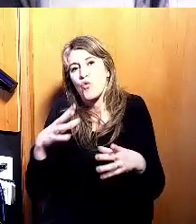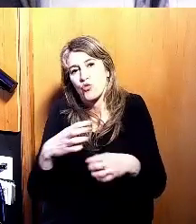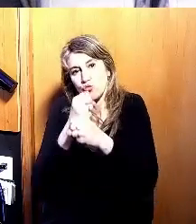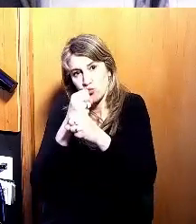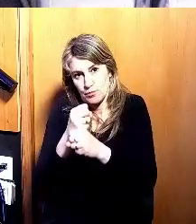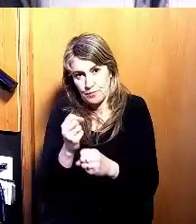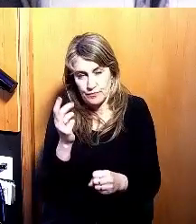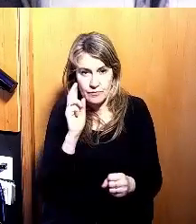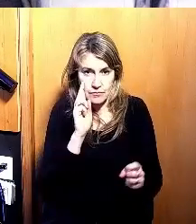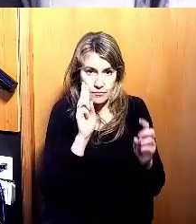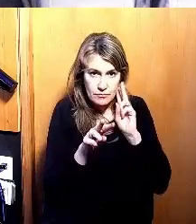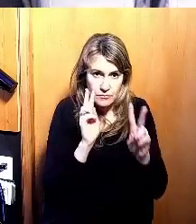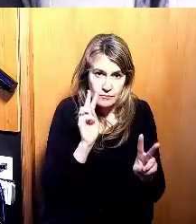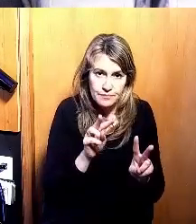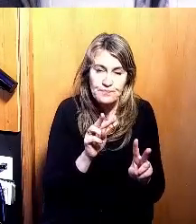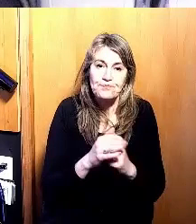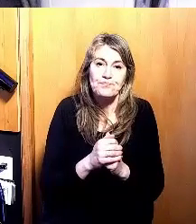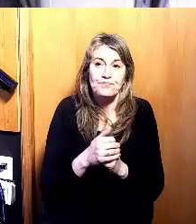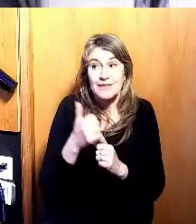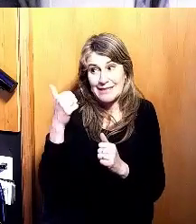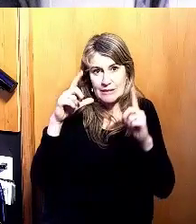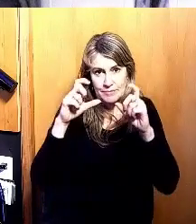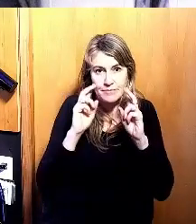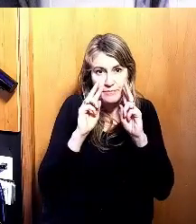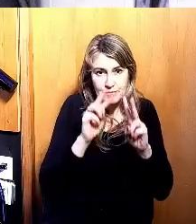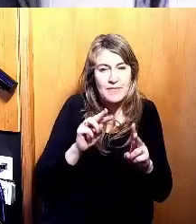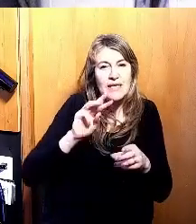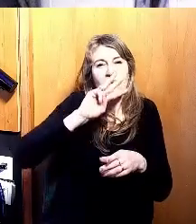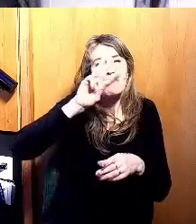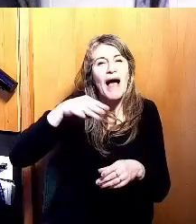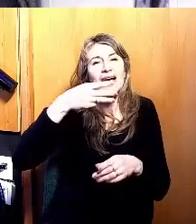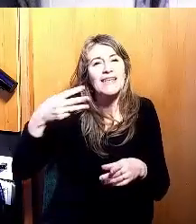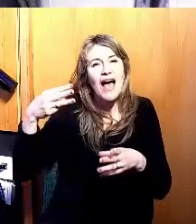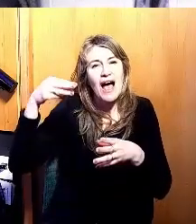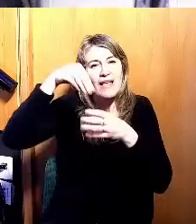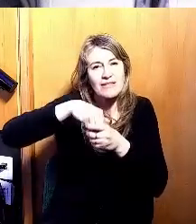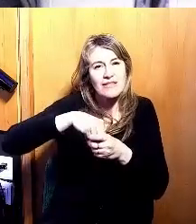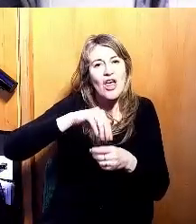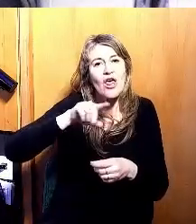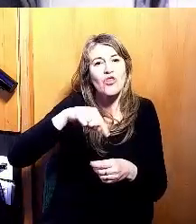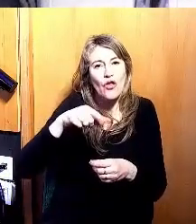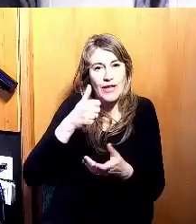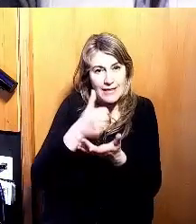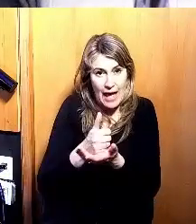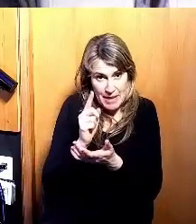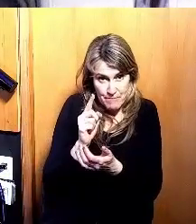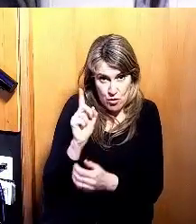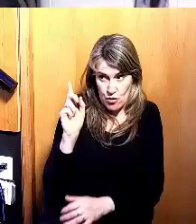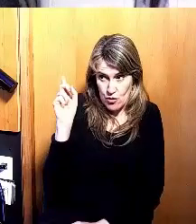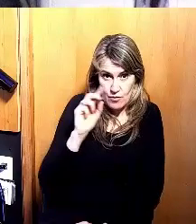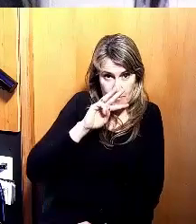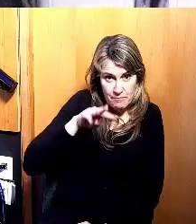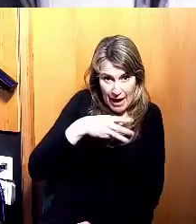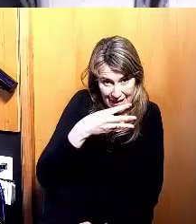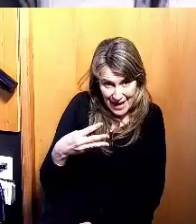del observatorio. Vamos a ver ahora la página donde está el observatorio, que es esta, y ahora se va a cargar